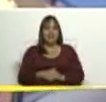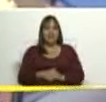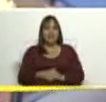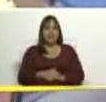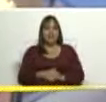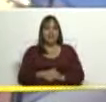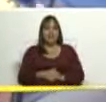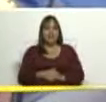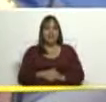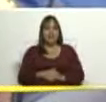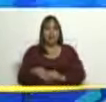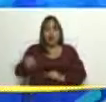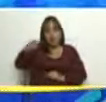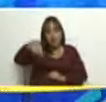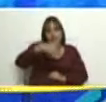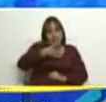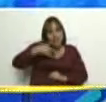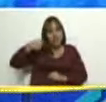si ustedes quieren, yo ensayo.